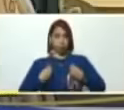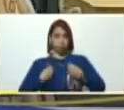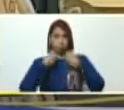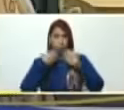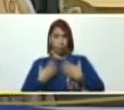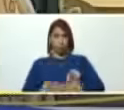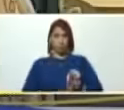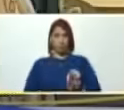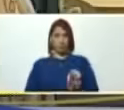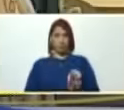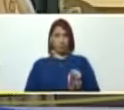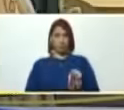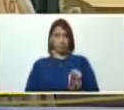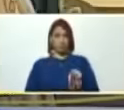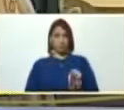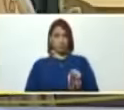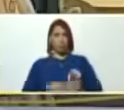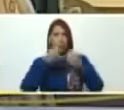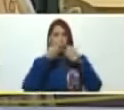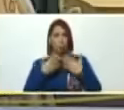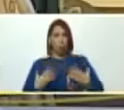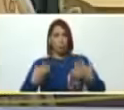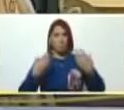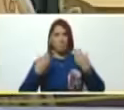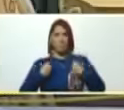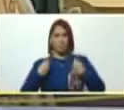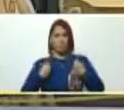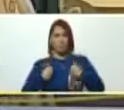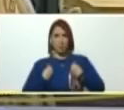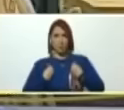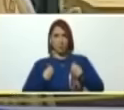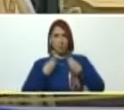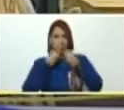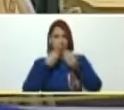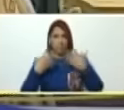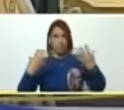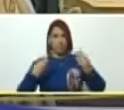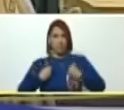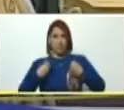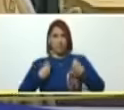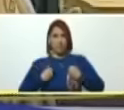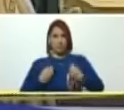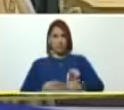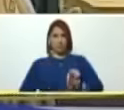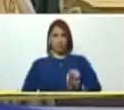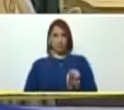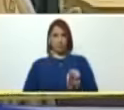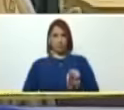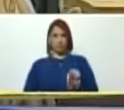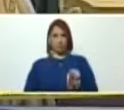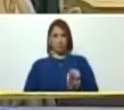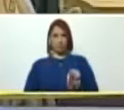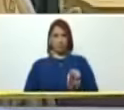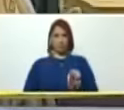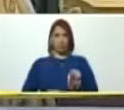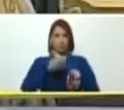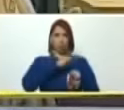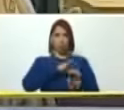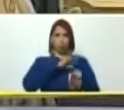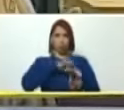viviendo, para el buen vivir, el vivir viviendo del